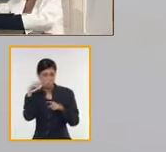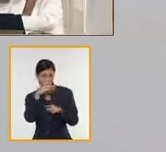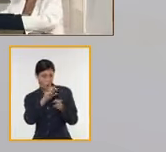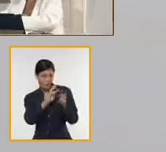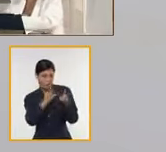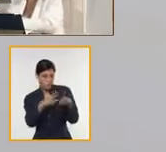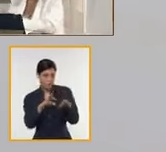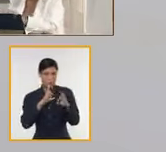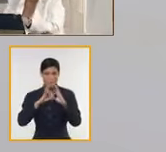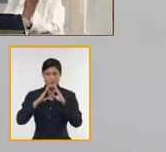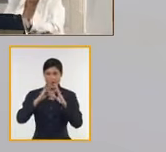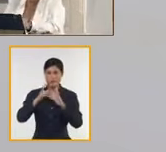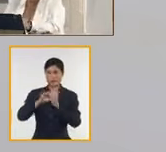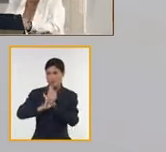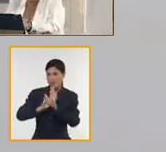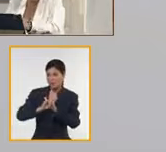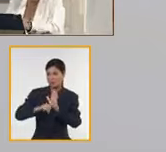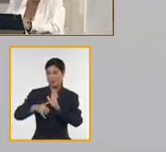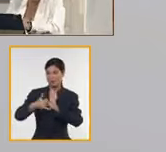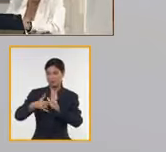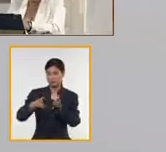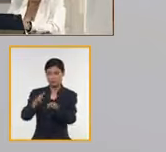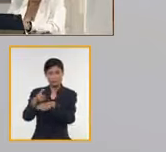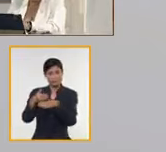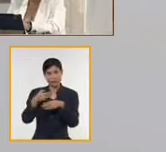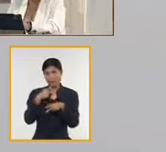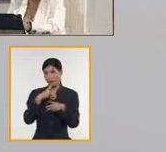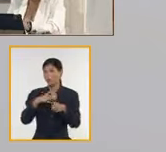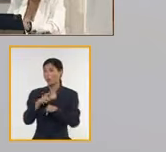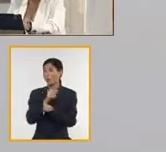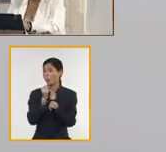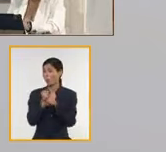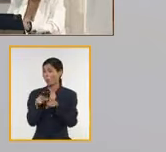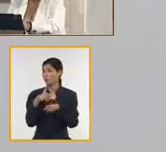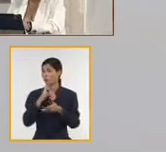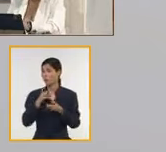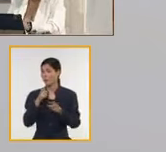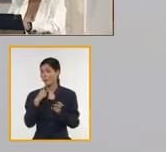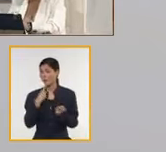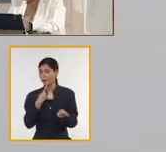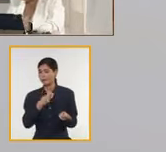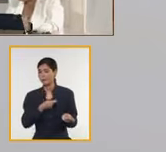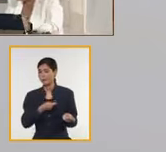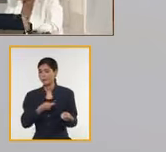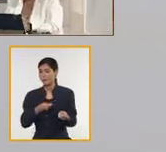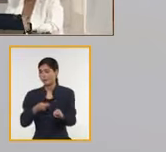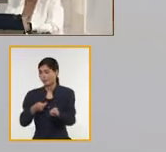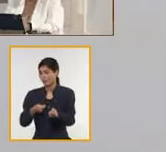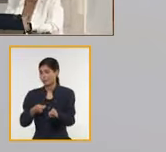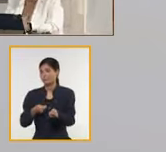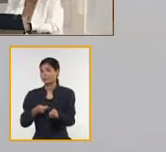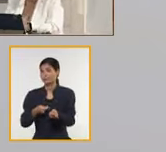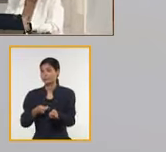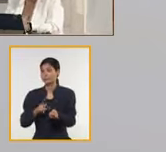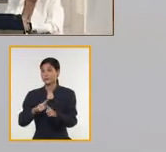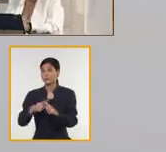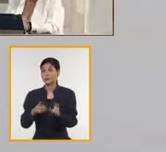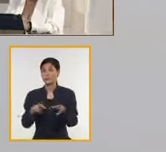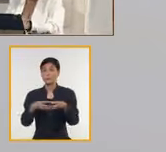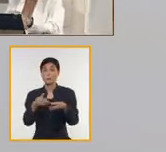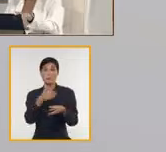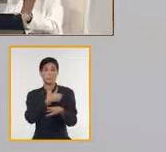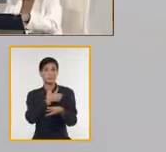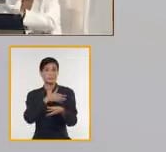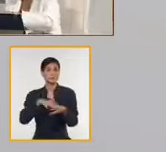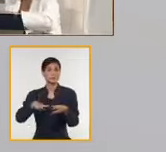sociales, como está pasando ahora mismo aquí también, un nivel operativo en las campañas militares, y bueno,